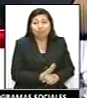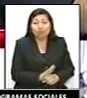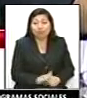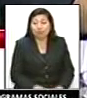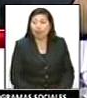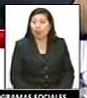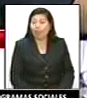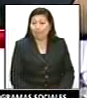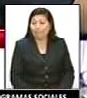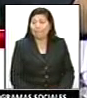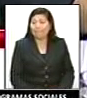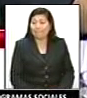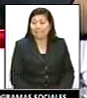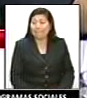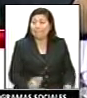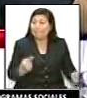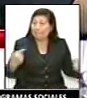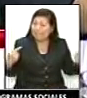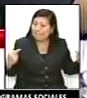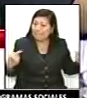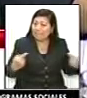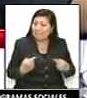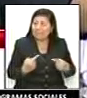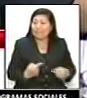de enfrentamiento,